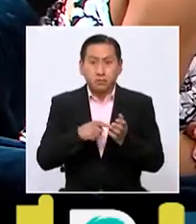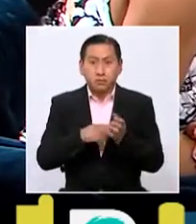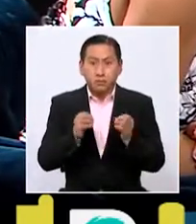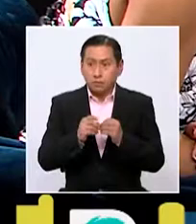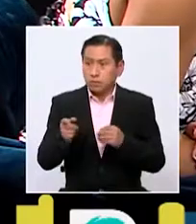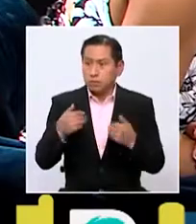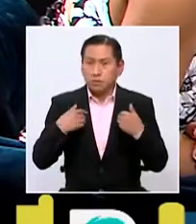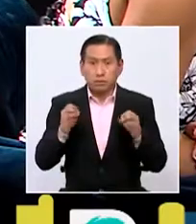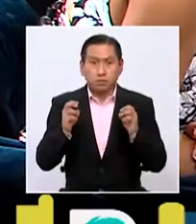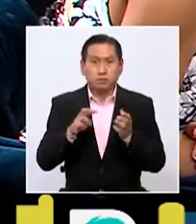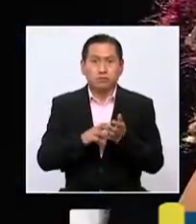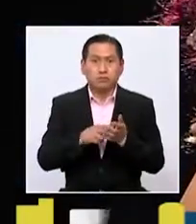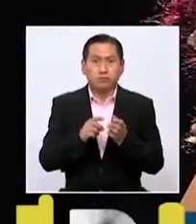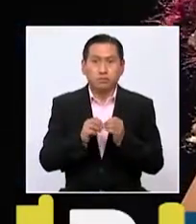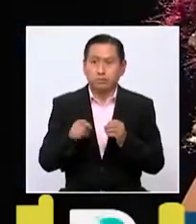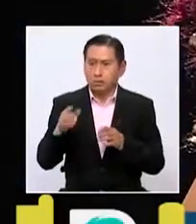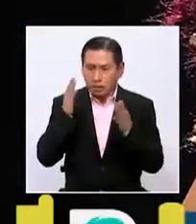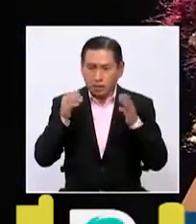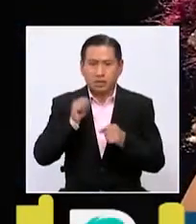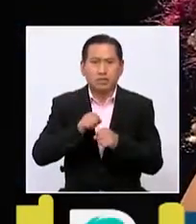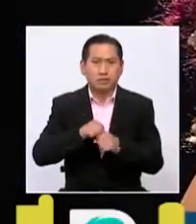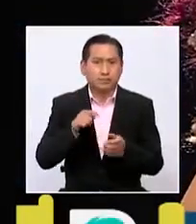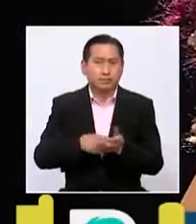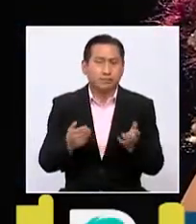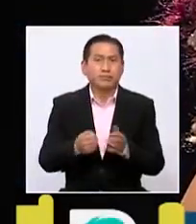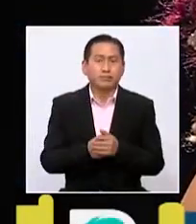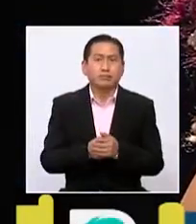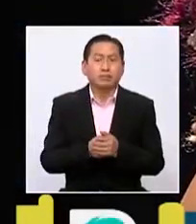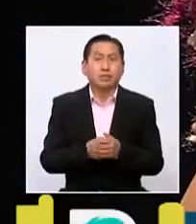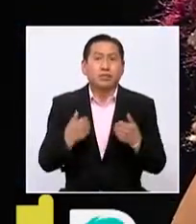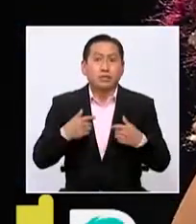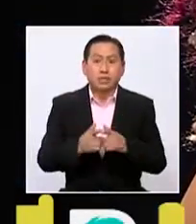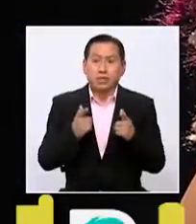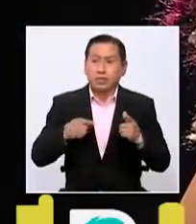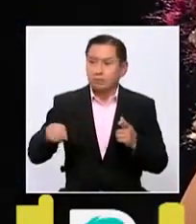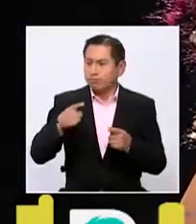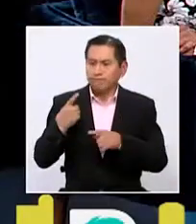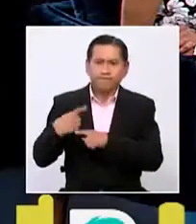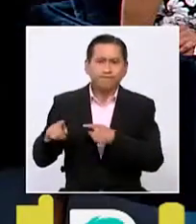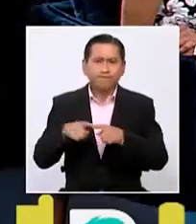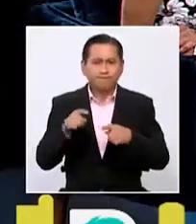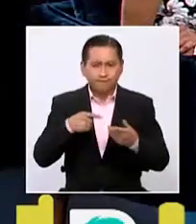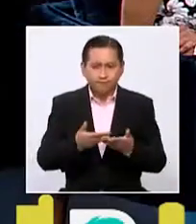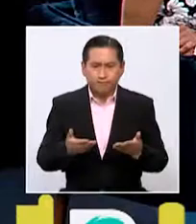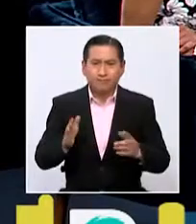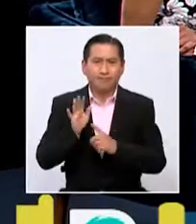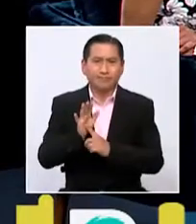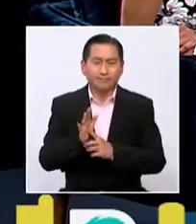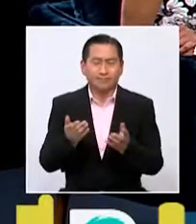resultado de tú, porque muy bien acabas de decir, tenemos una gran diversidad en nuestra oferta.